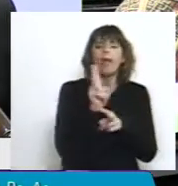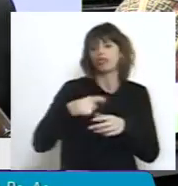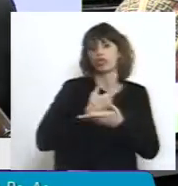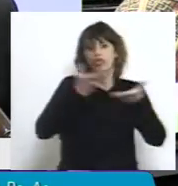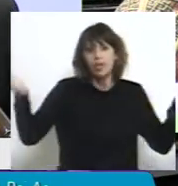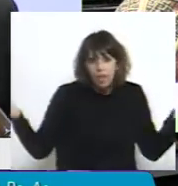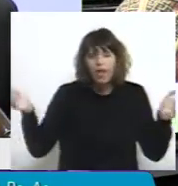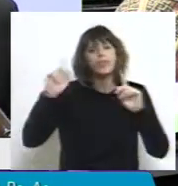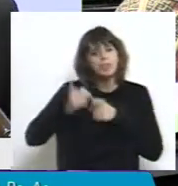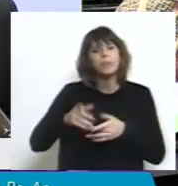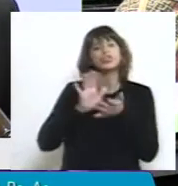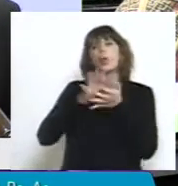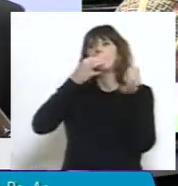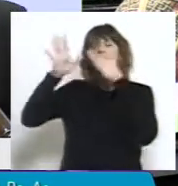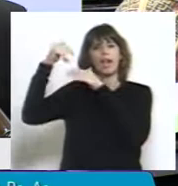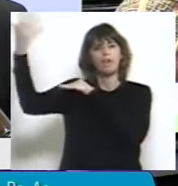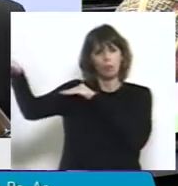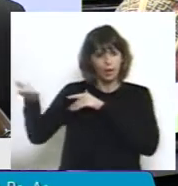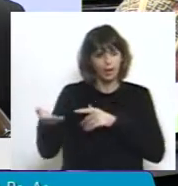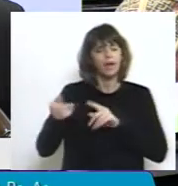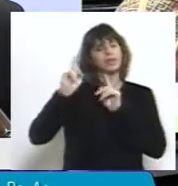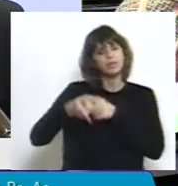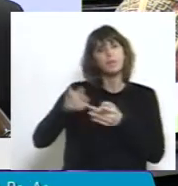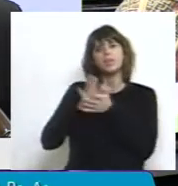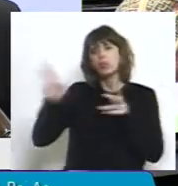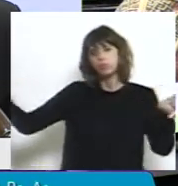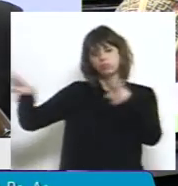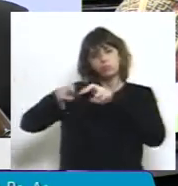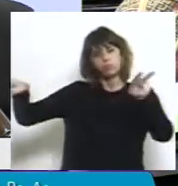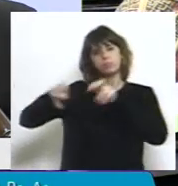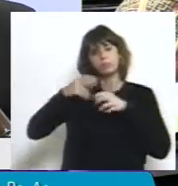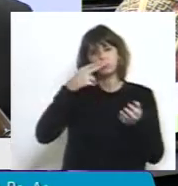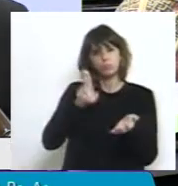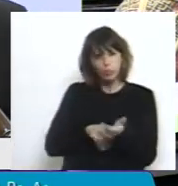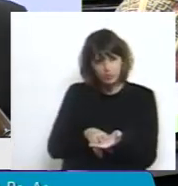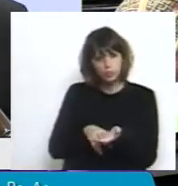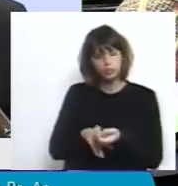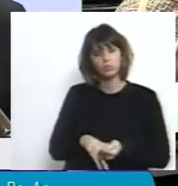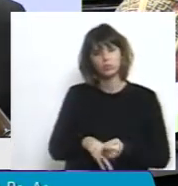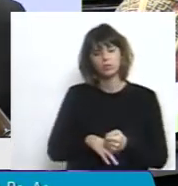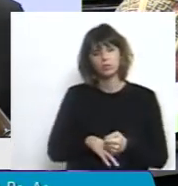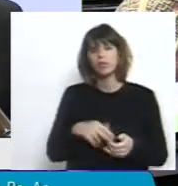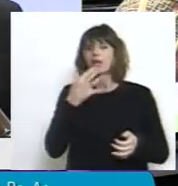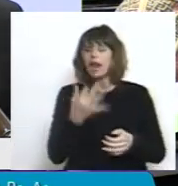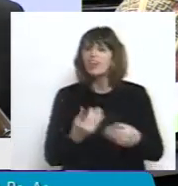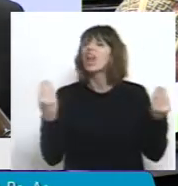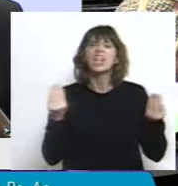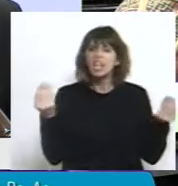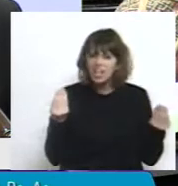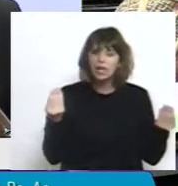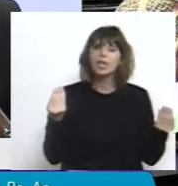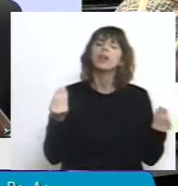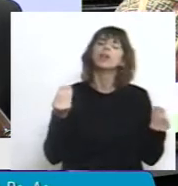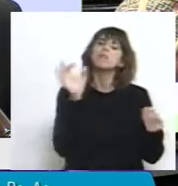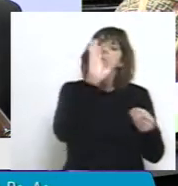exterior, como en la recaudación de impuestos, la verdad que la tasa de evolución es normal,